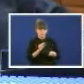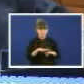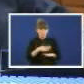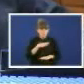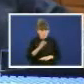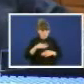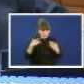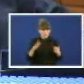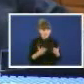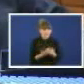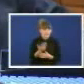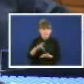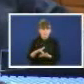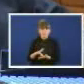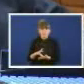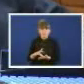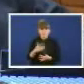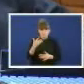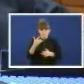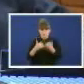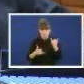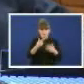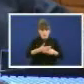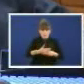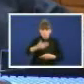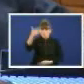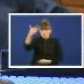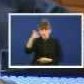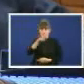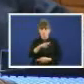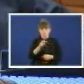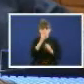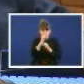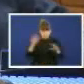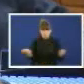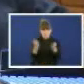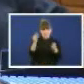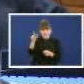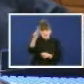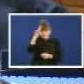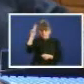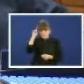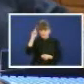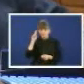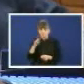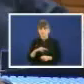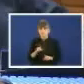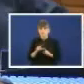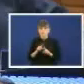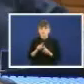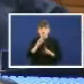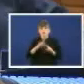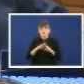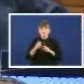ver sair nese serial surrealista que promove un medio de Madrid cos perpético nome de víctimas de